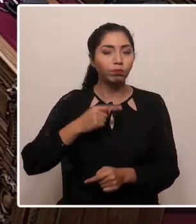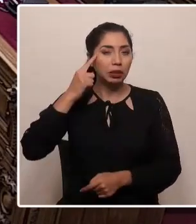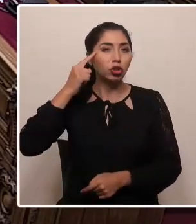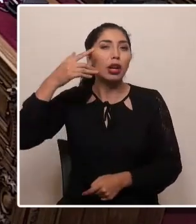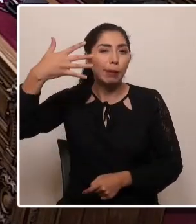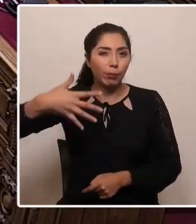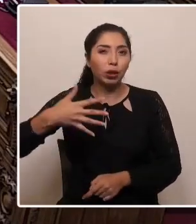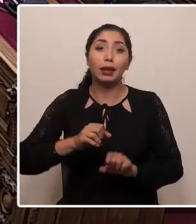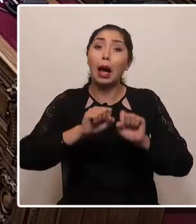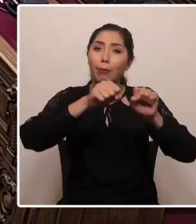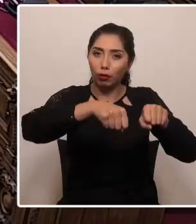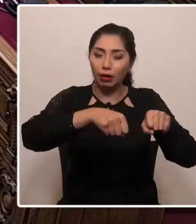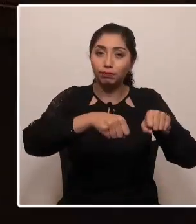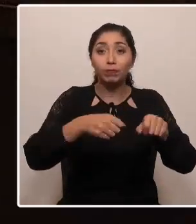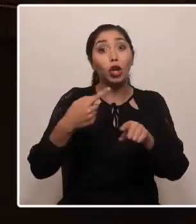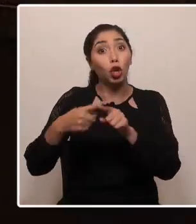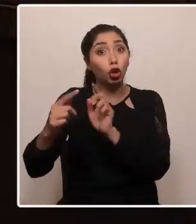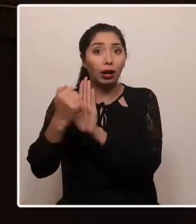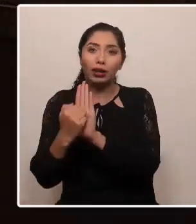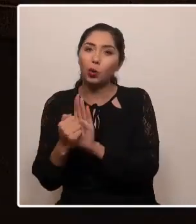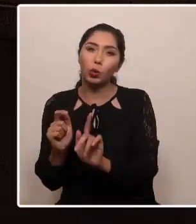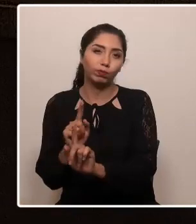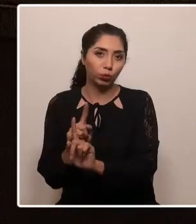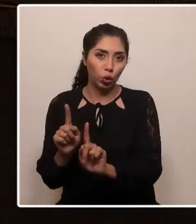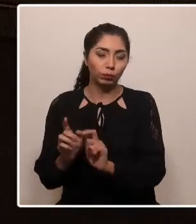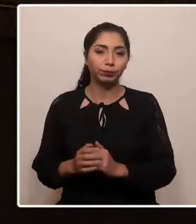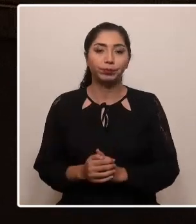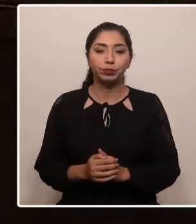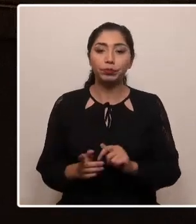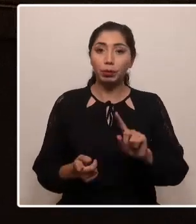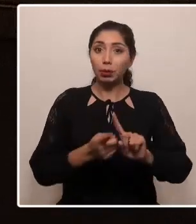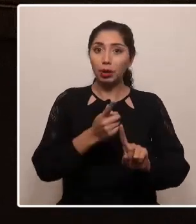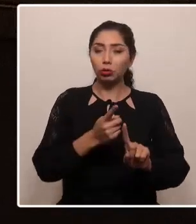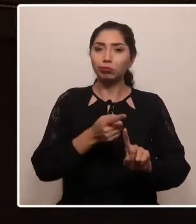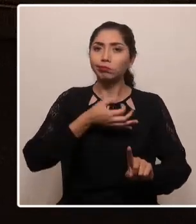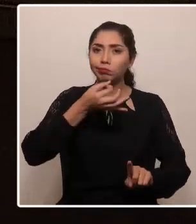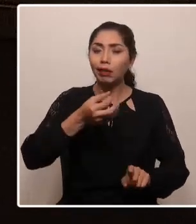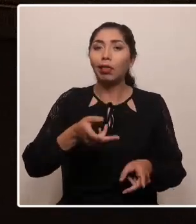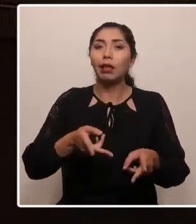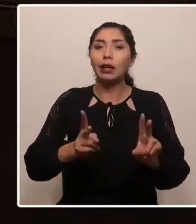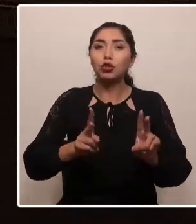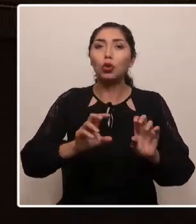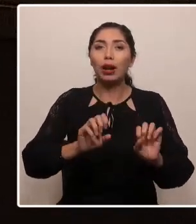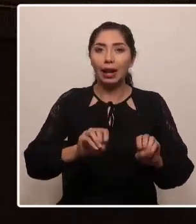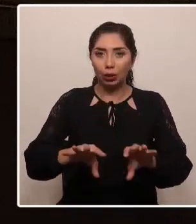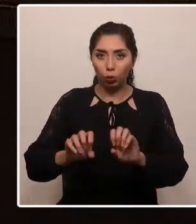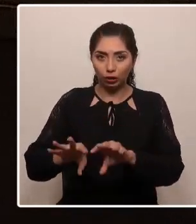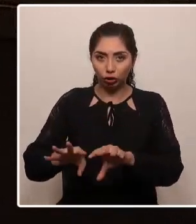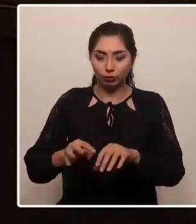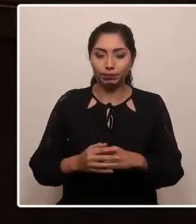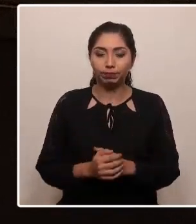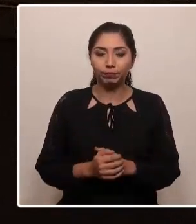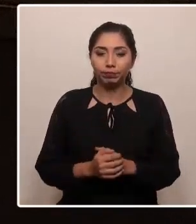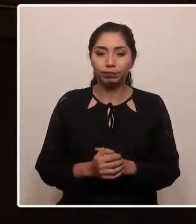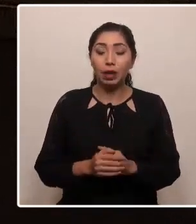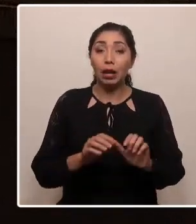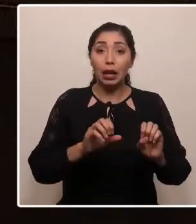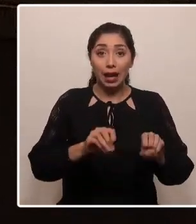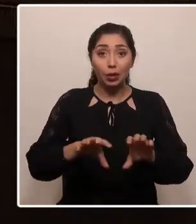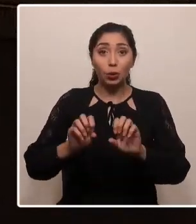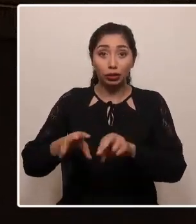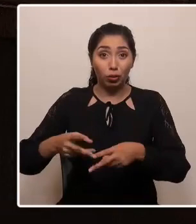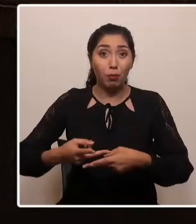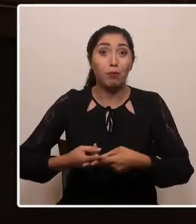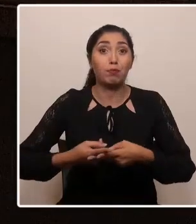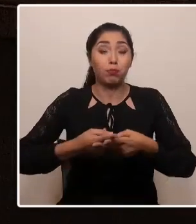este pleno y otros que no. Primero voy a hablar sobre el derecho a la educación. La destrucción de la educación pública